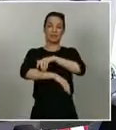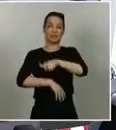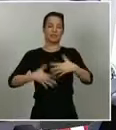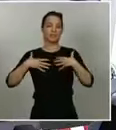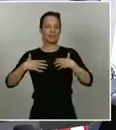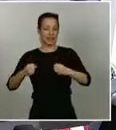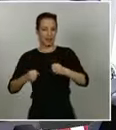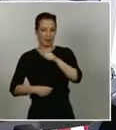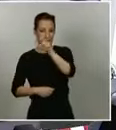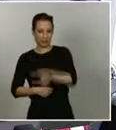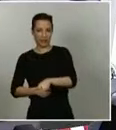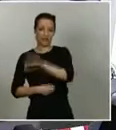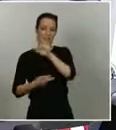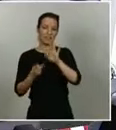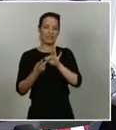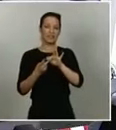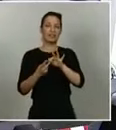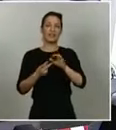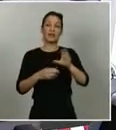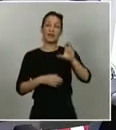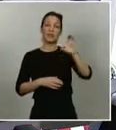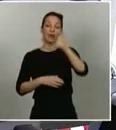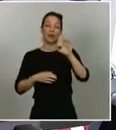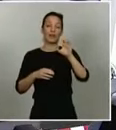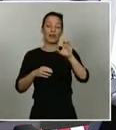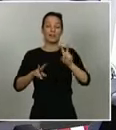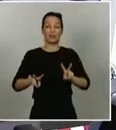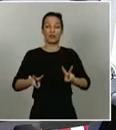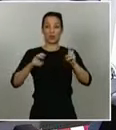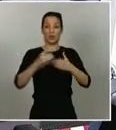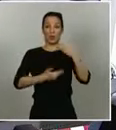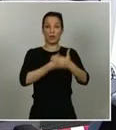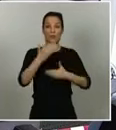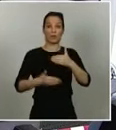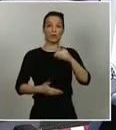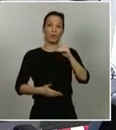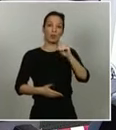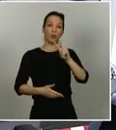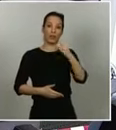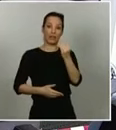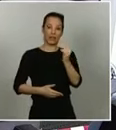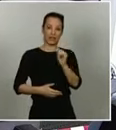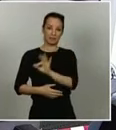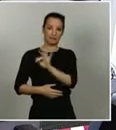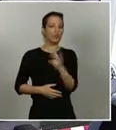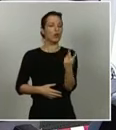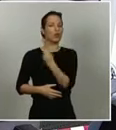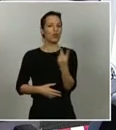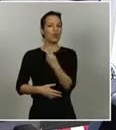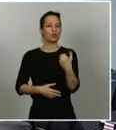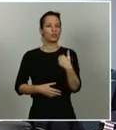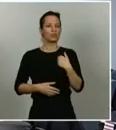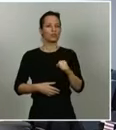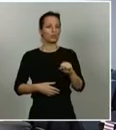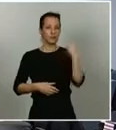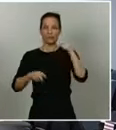Illa, y de Ciencia e Innovación, Pedro Duque. Van a exponer las conclusiones preliminares de la primera fase o ronda